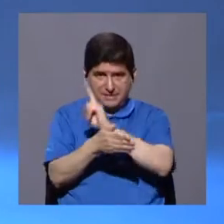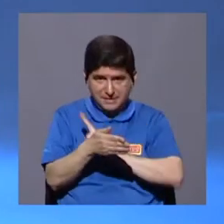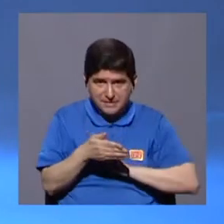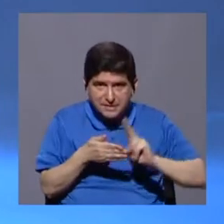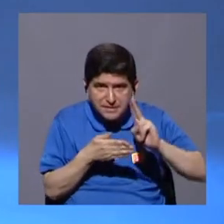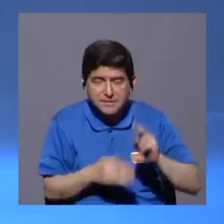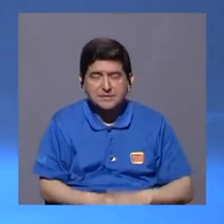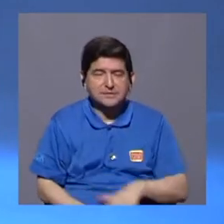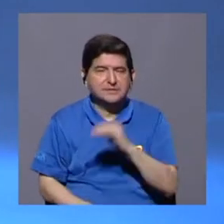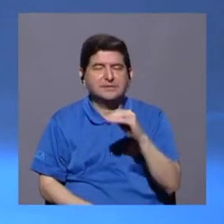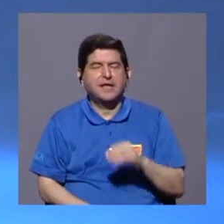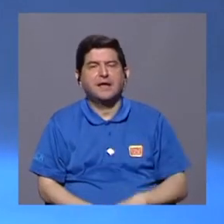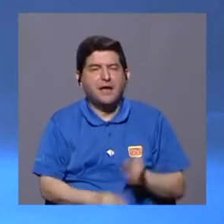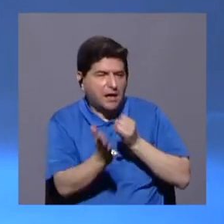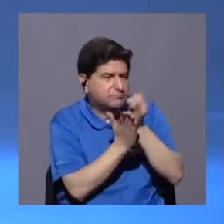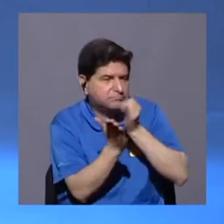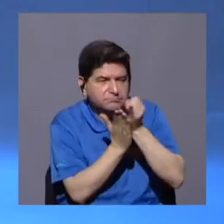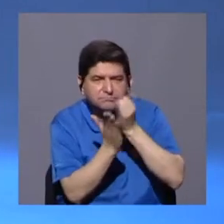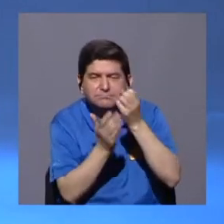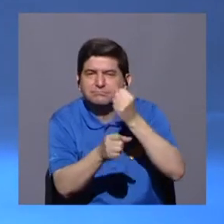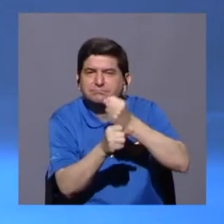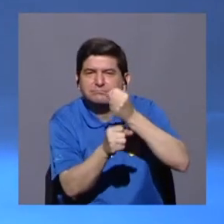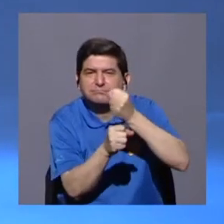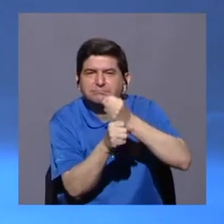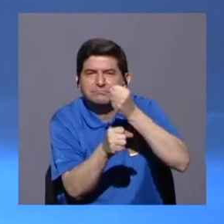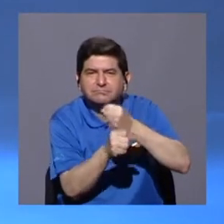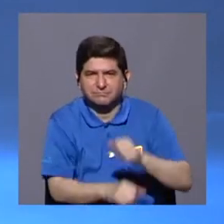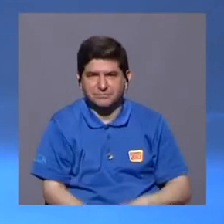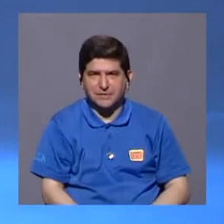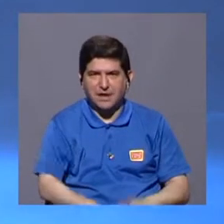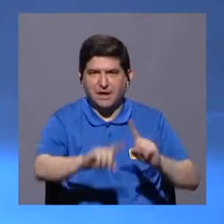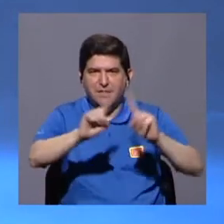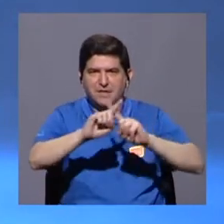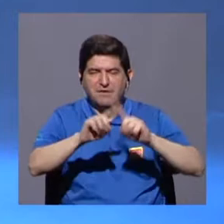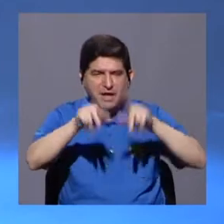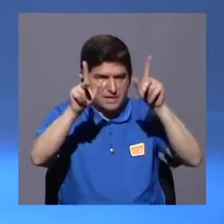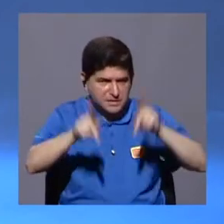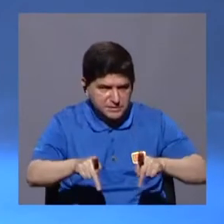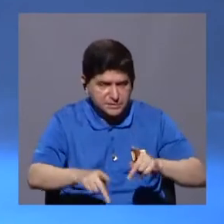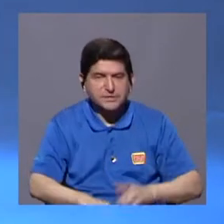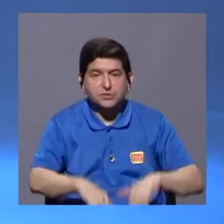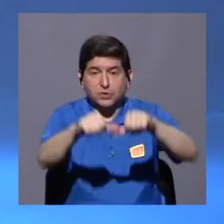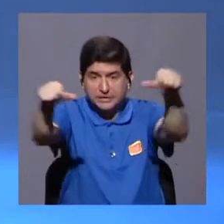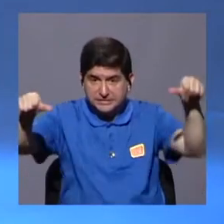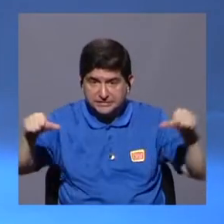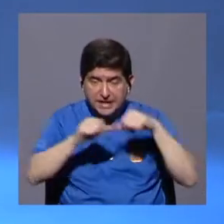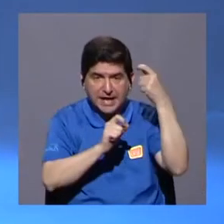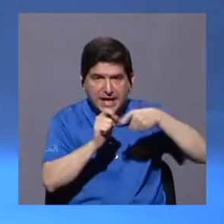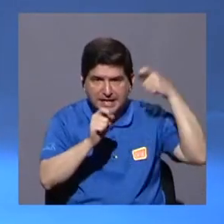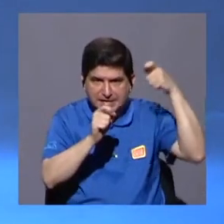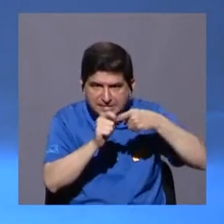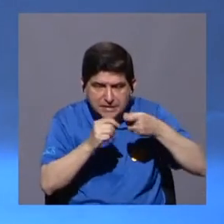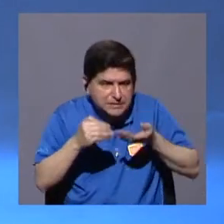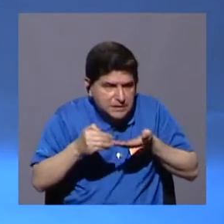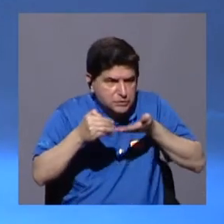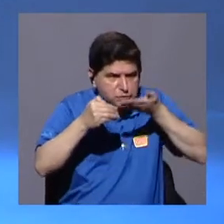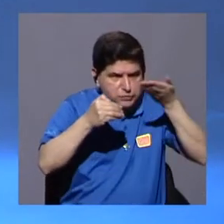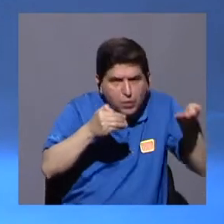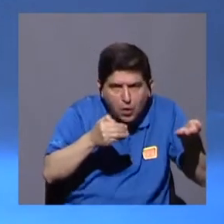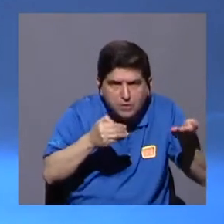investigación se trabaja hay muchos investigadores trabajando en áreas específicas de cosas que